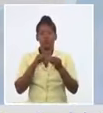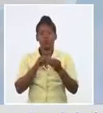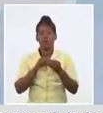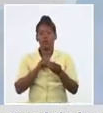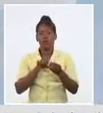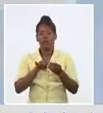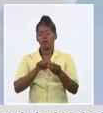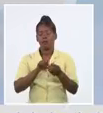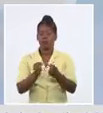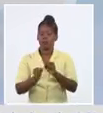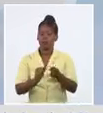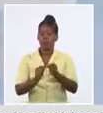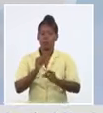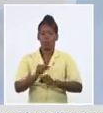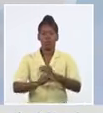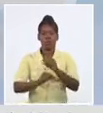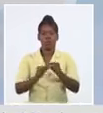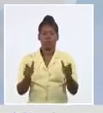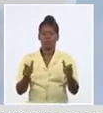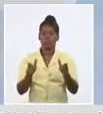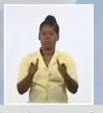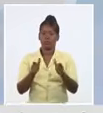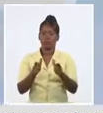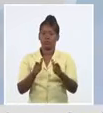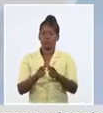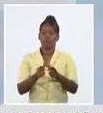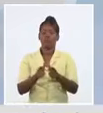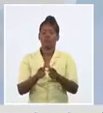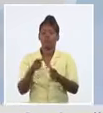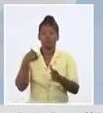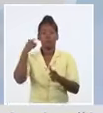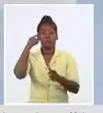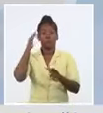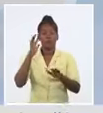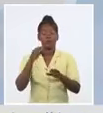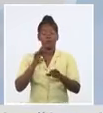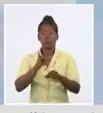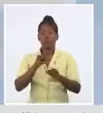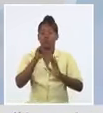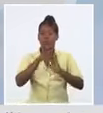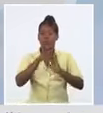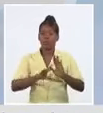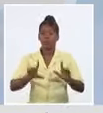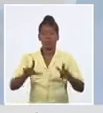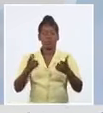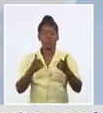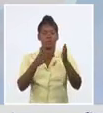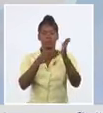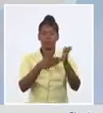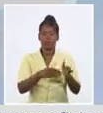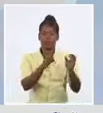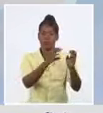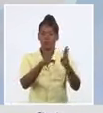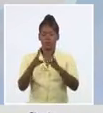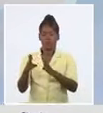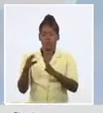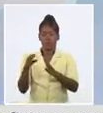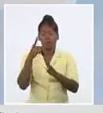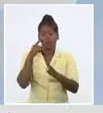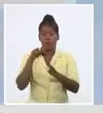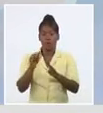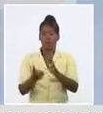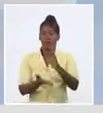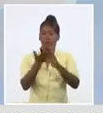ido disminuyendo y esperamos que de acuerdo al comportamiento de la incidencia y el número de altas, se pueda